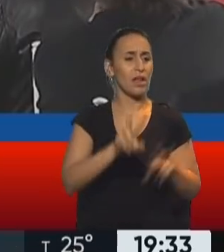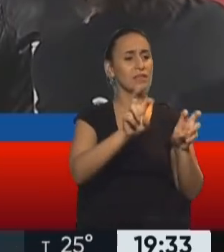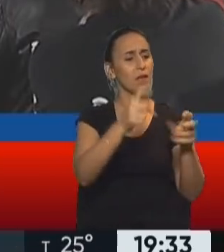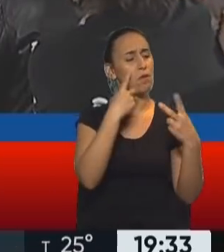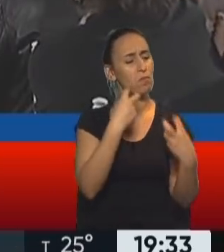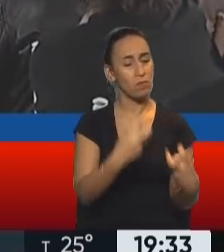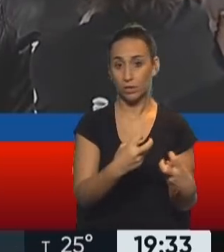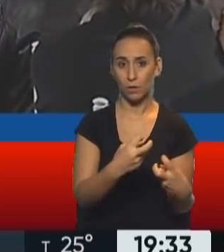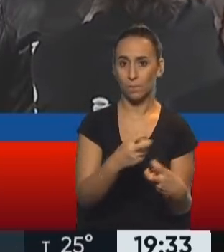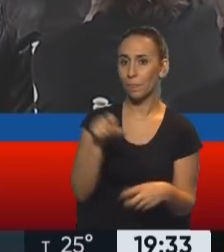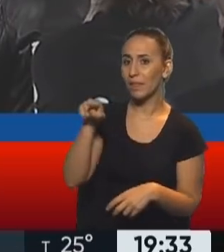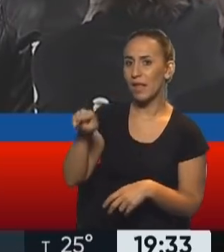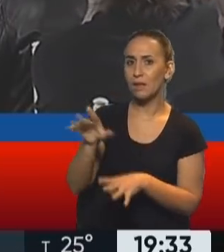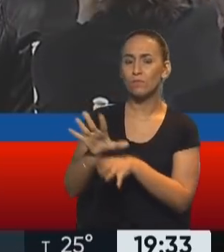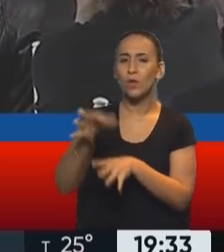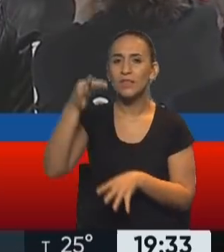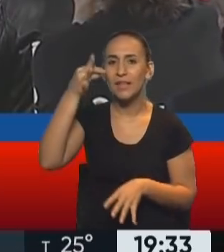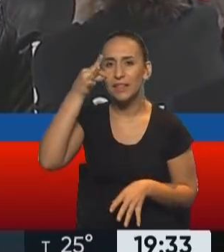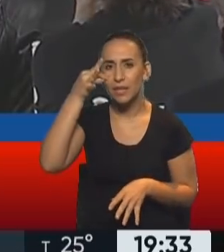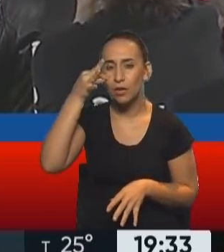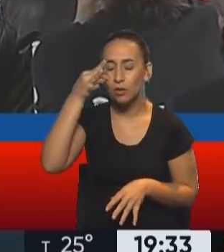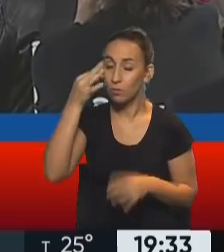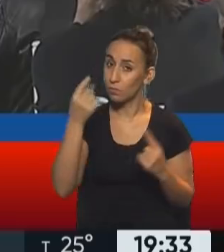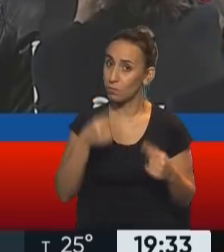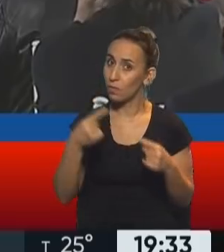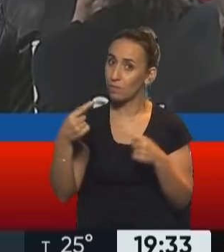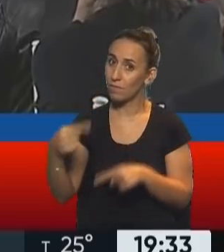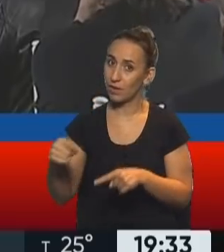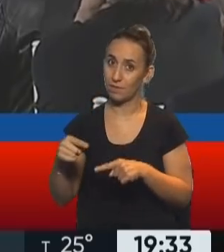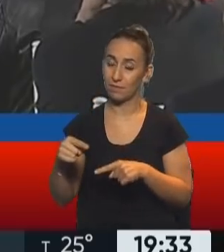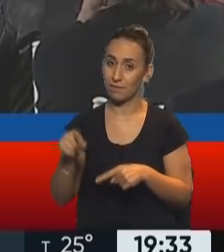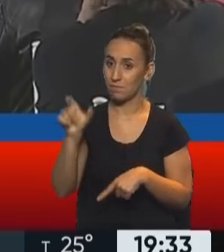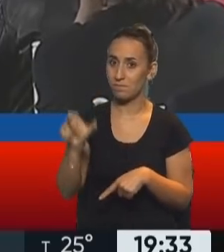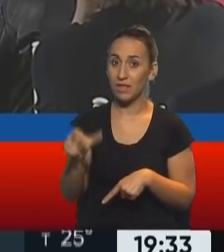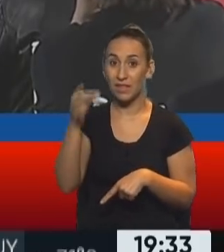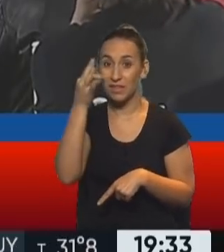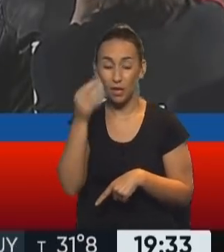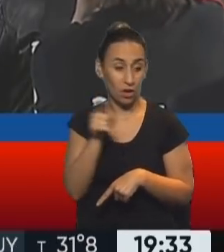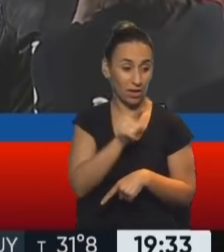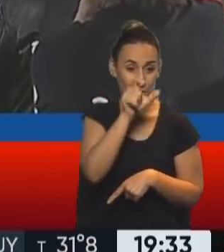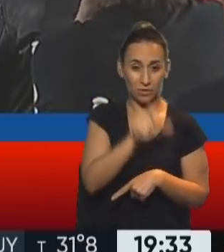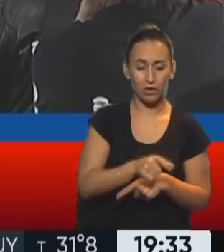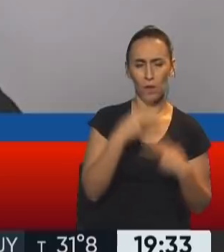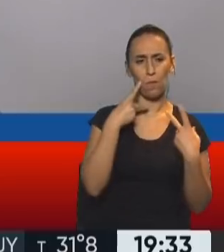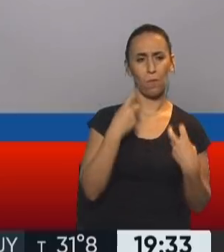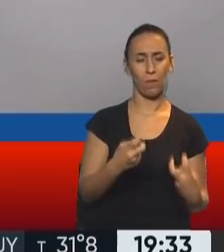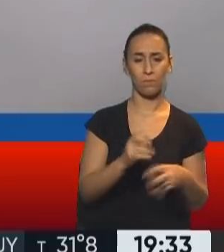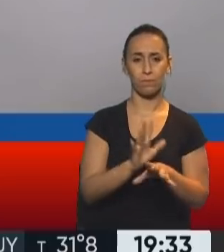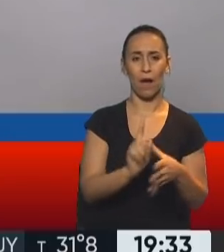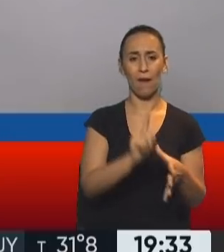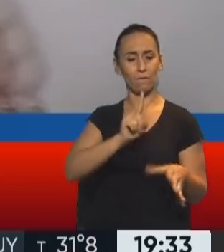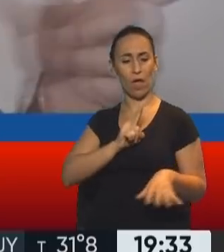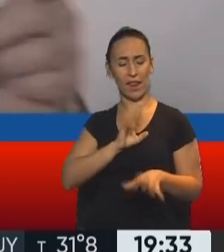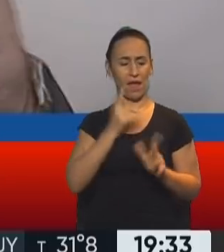el libro de un testigo, que son 2 cosas muy distintas. Porque efectivamente Alfredo, si tiene un